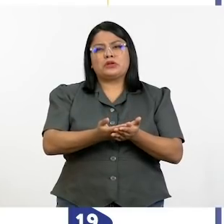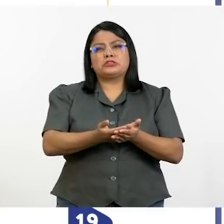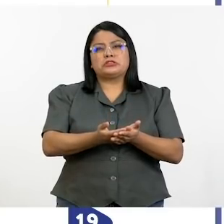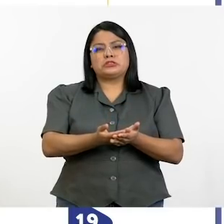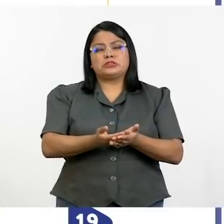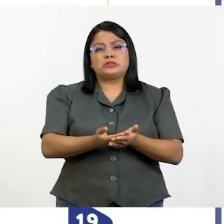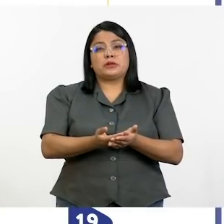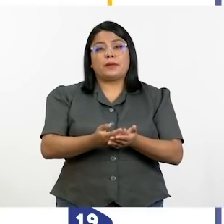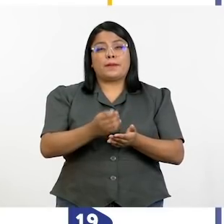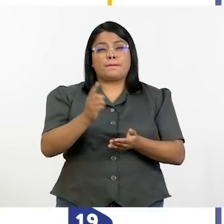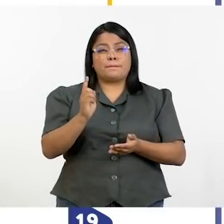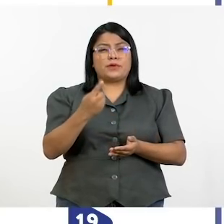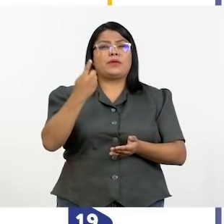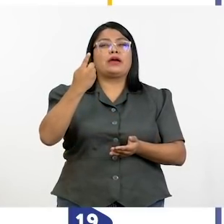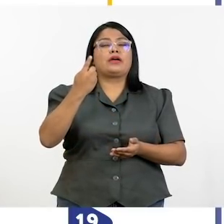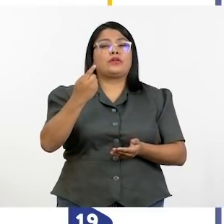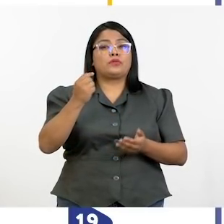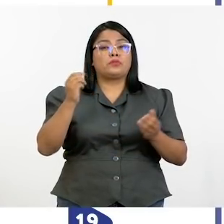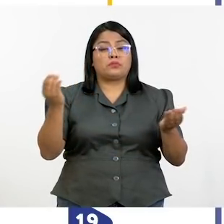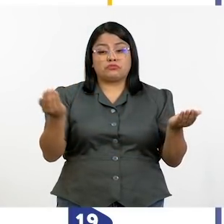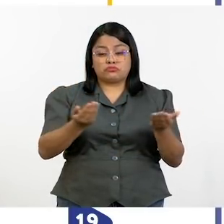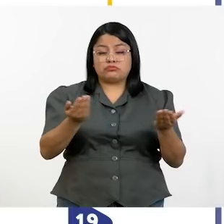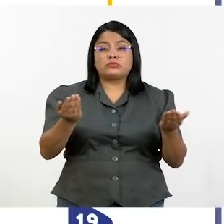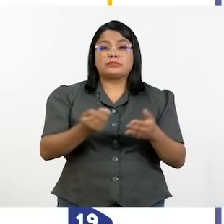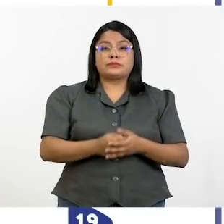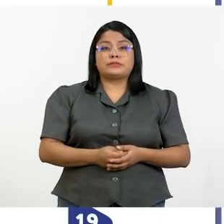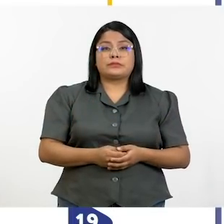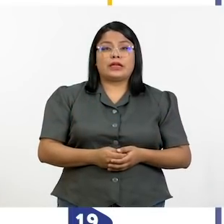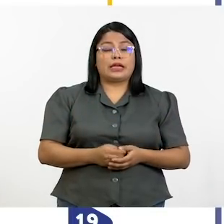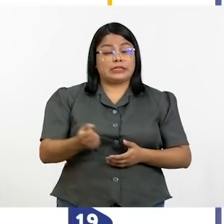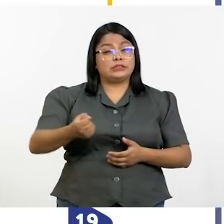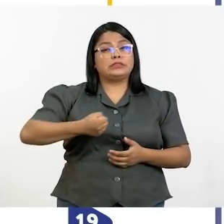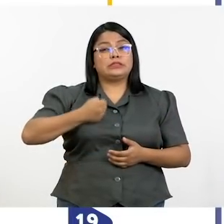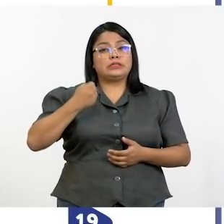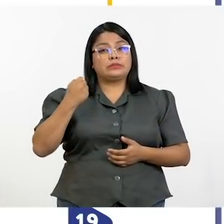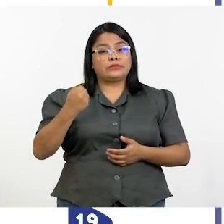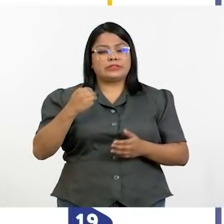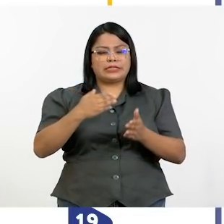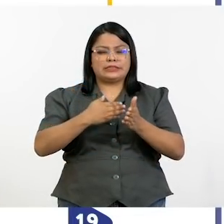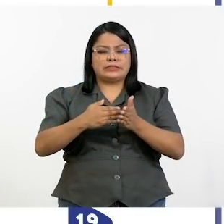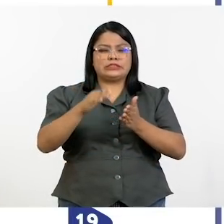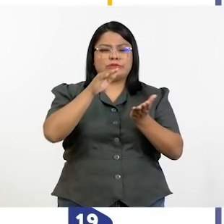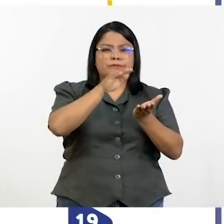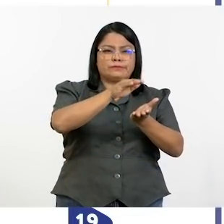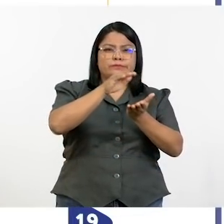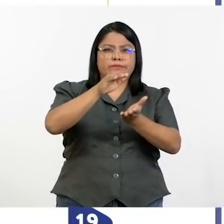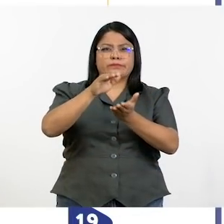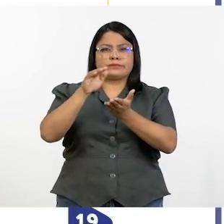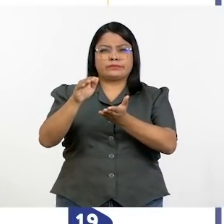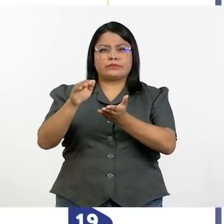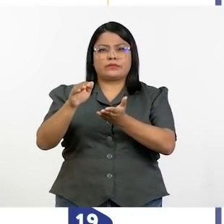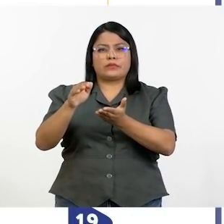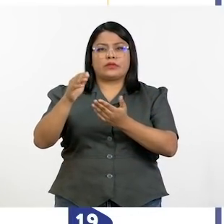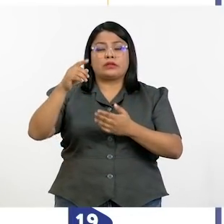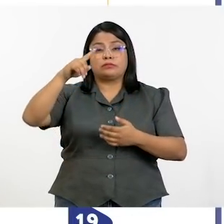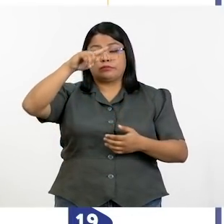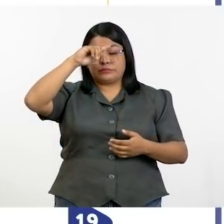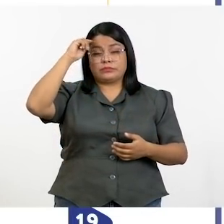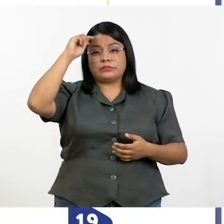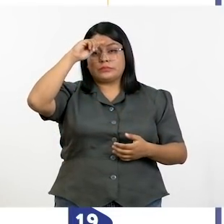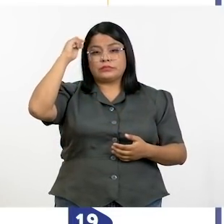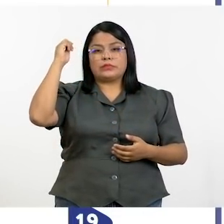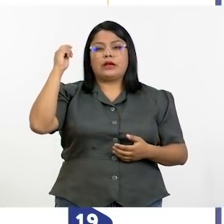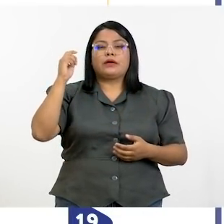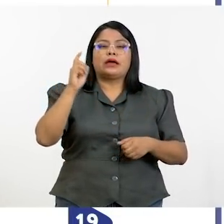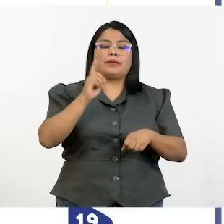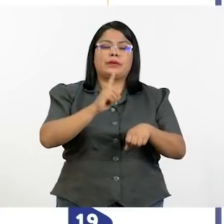propósitos principales de la producción. Es indispensable que al inicio de cada unidad se dedique tiempo